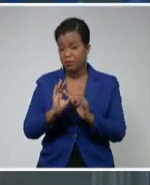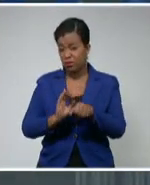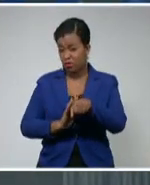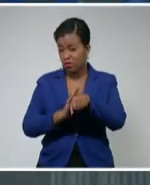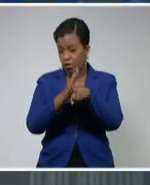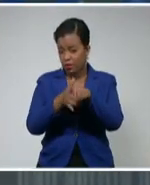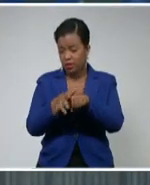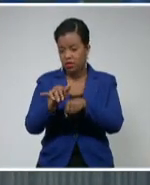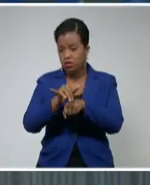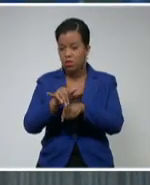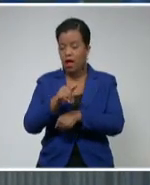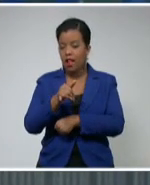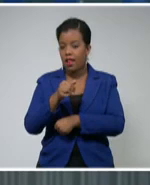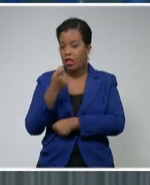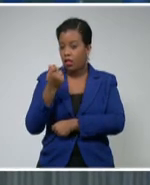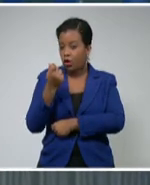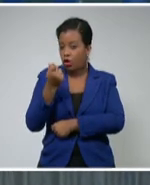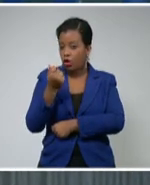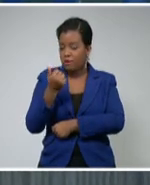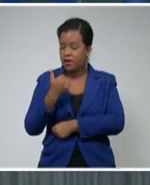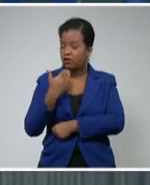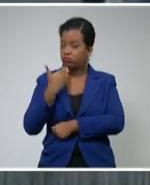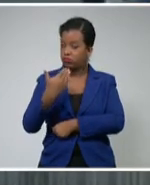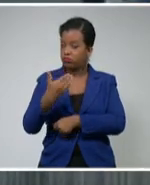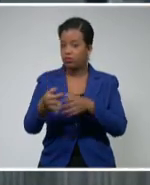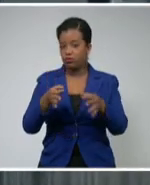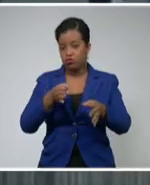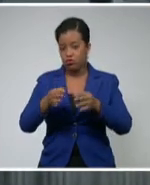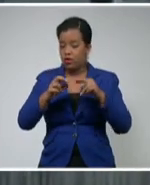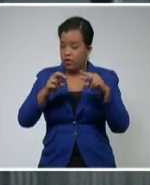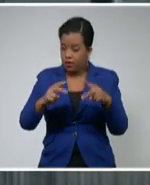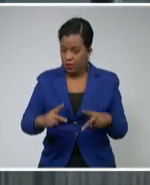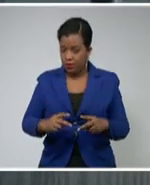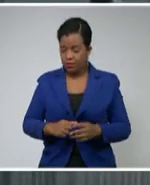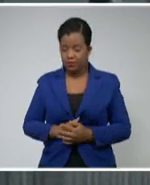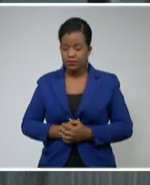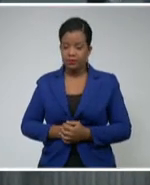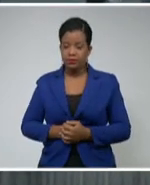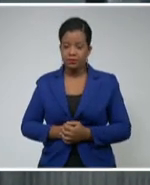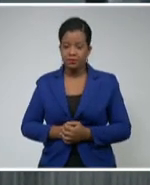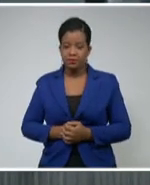y hacer que la economía vuelva a funcionar. Néstor Pardiño, Sistema Informativo de